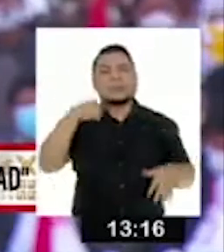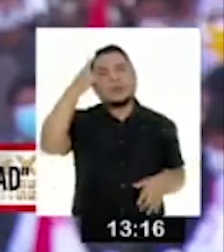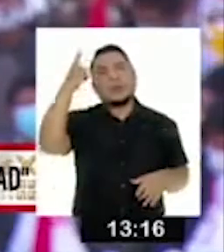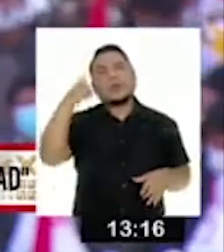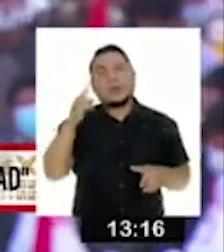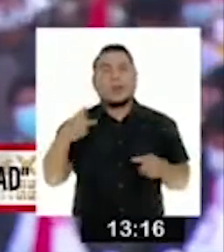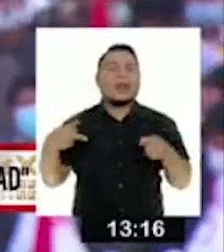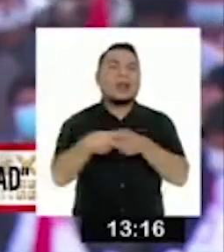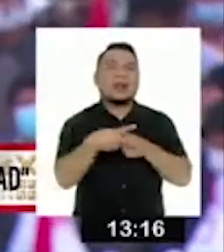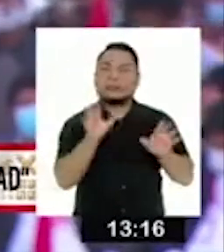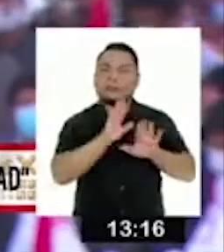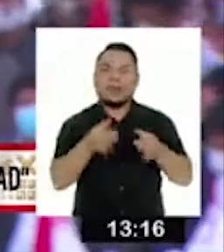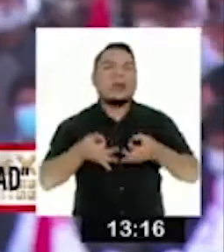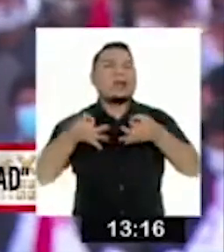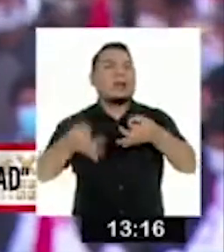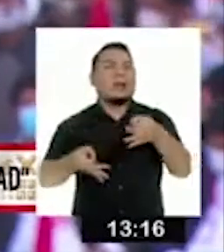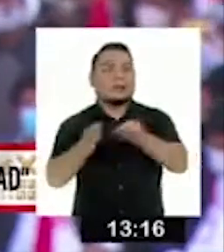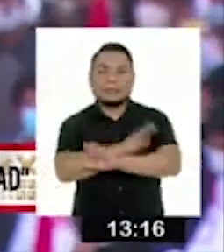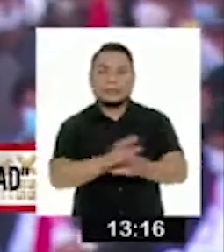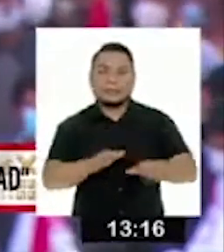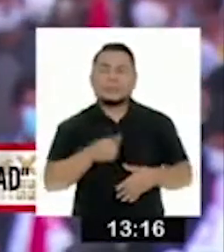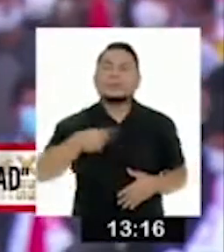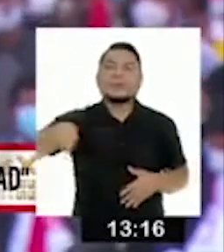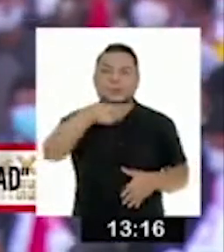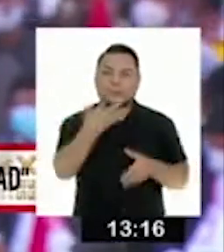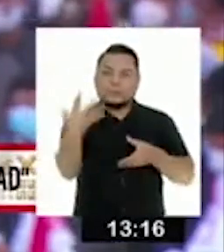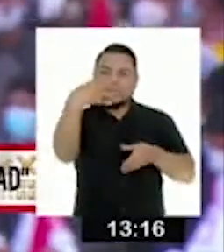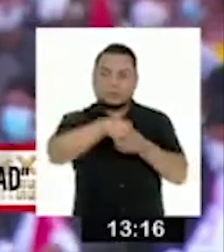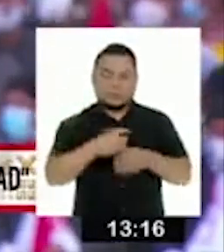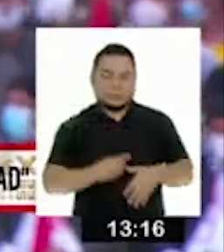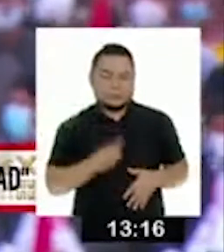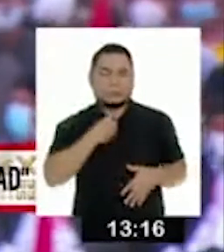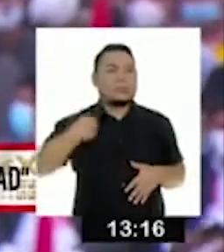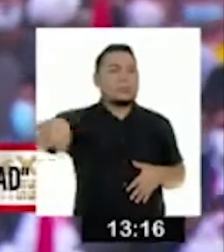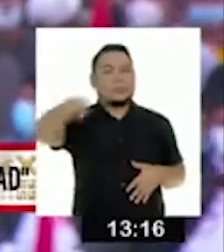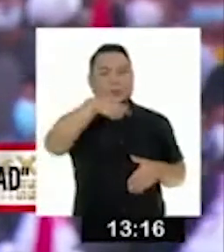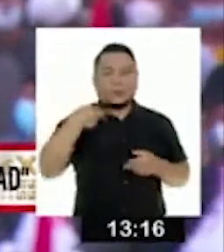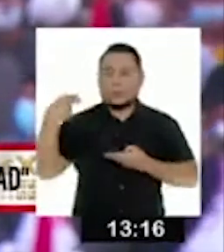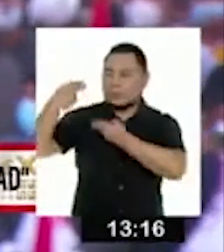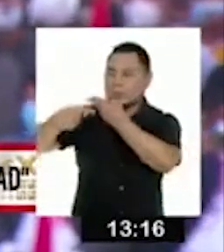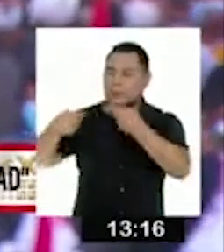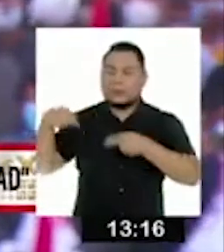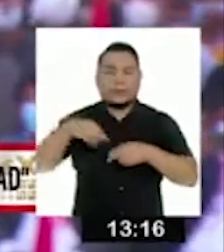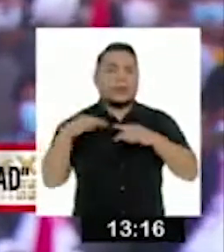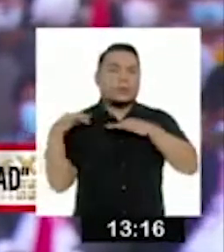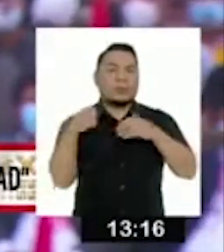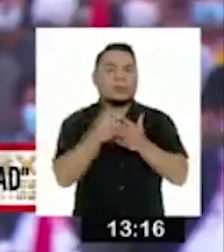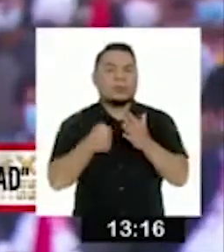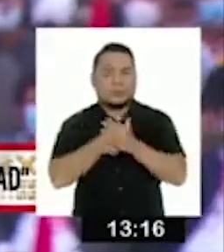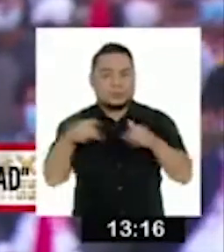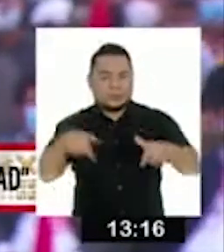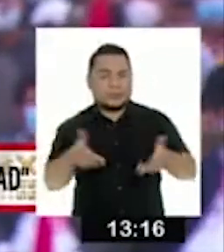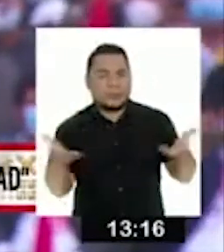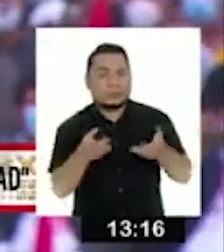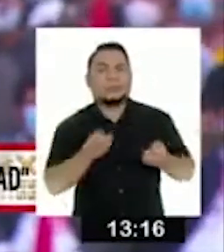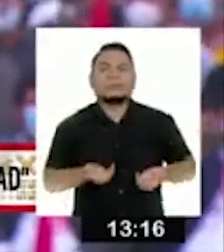postergados, para que seamos integrados como dignos herederos de quienes lucharon aquí y